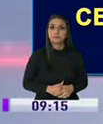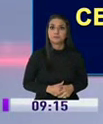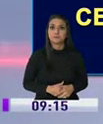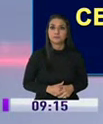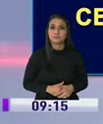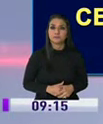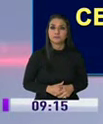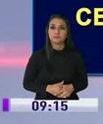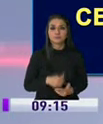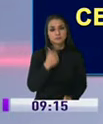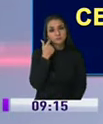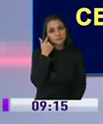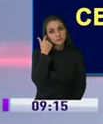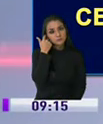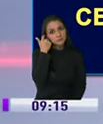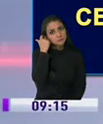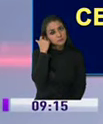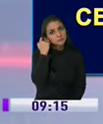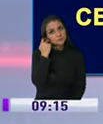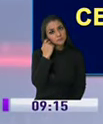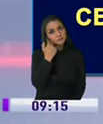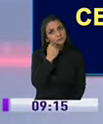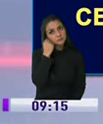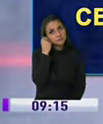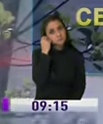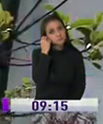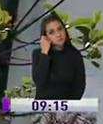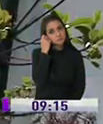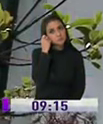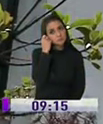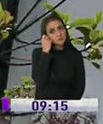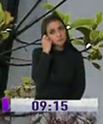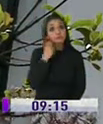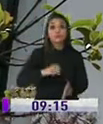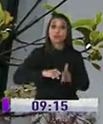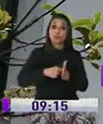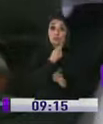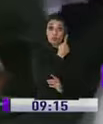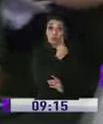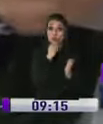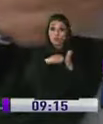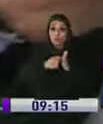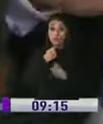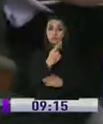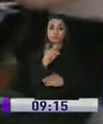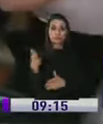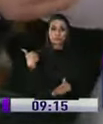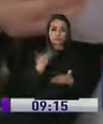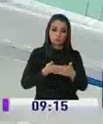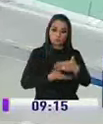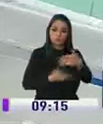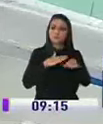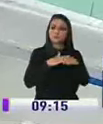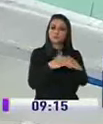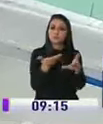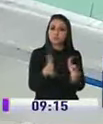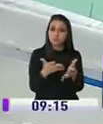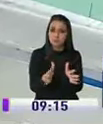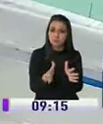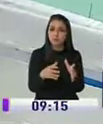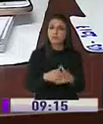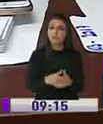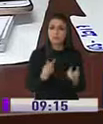mención al contrato entre la Corporación Eléctrica del Ecuador y Machala Power, donde la Contraloría señala no existir documentación de respaldo de la